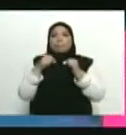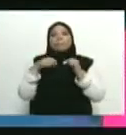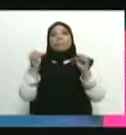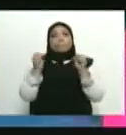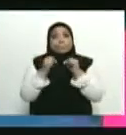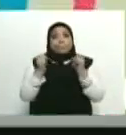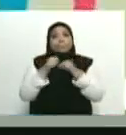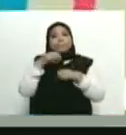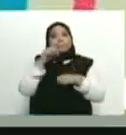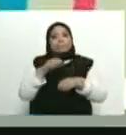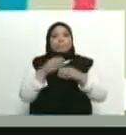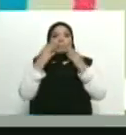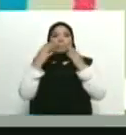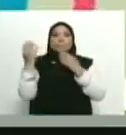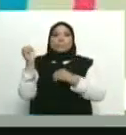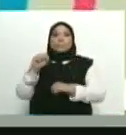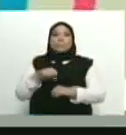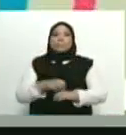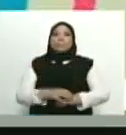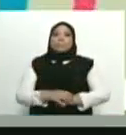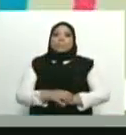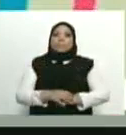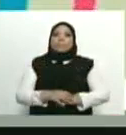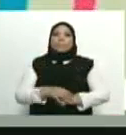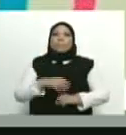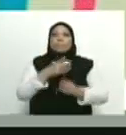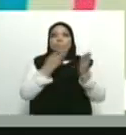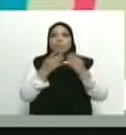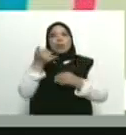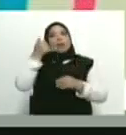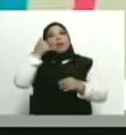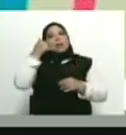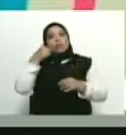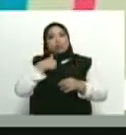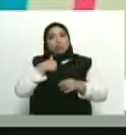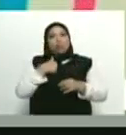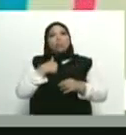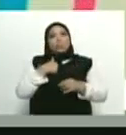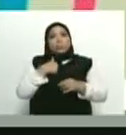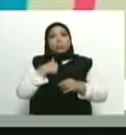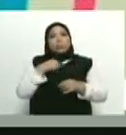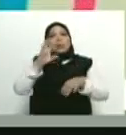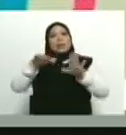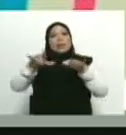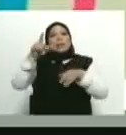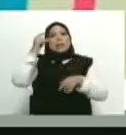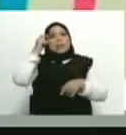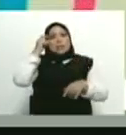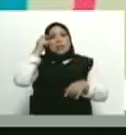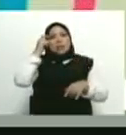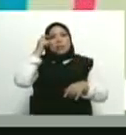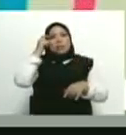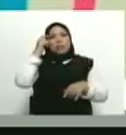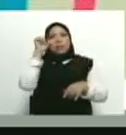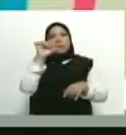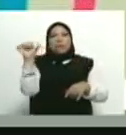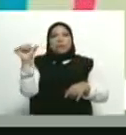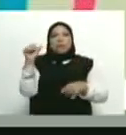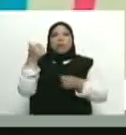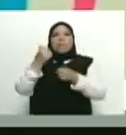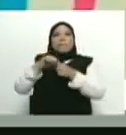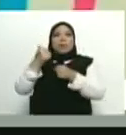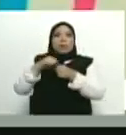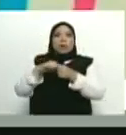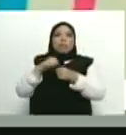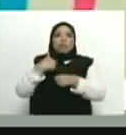Mérida. Mérida, Mérida. Yo recibí una llamada de Mérida hace 15 días, porque hace una semana estábamos en